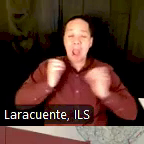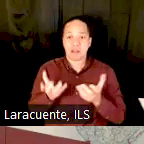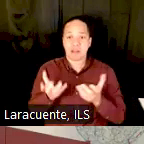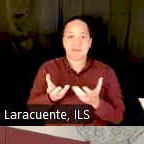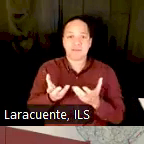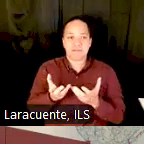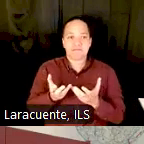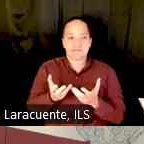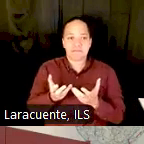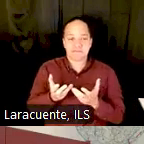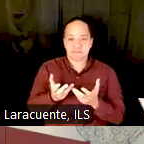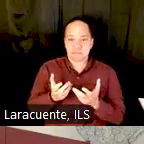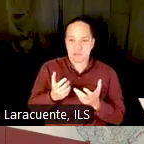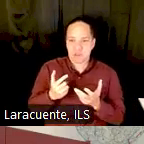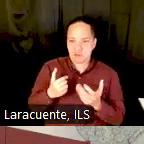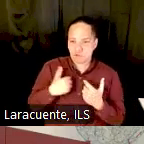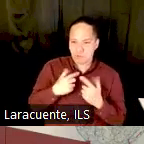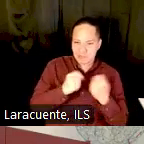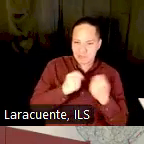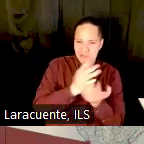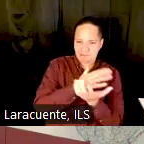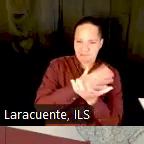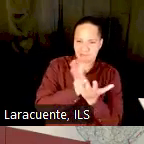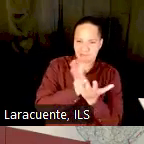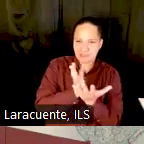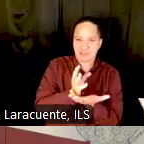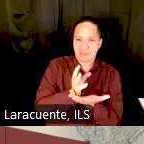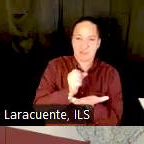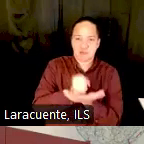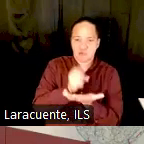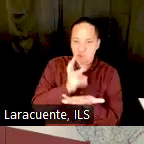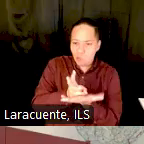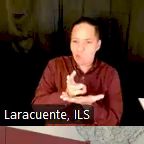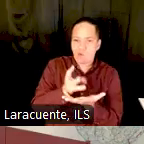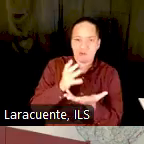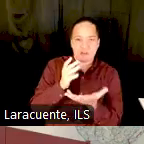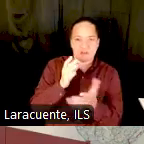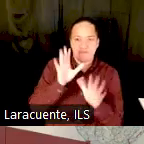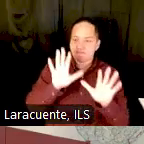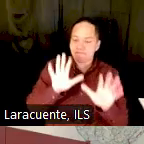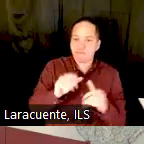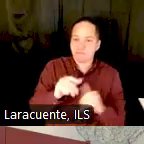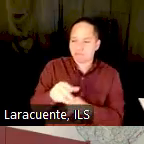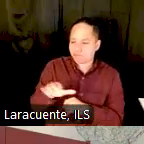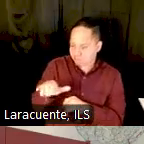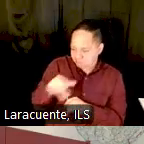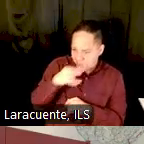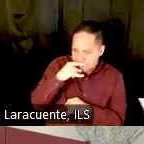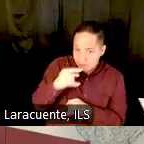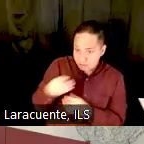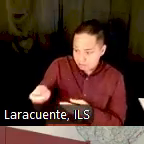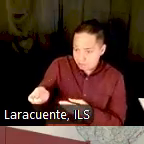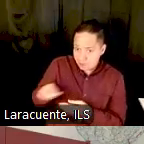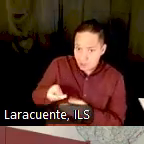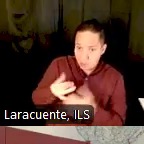Y yo estaba con mi equipo interdisciplinario de varias trabajadoras sociales excelentes. Y le digo al niño, dame el